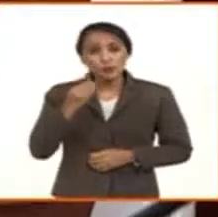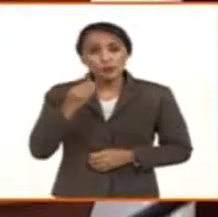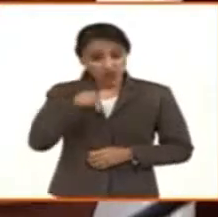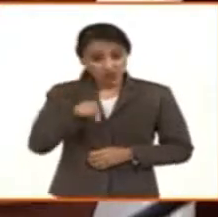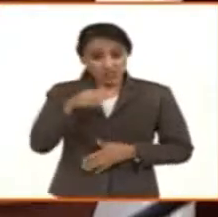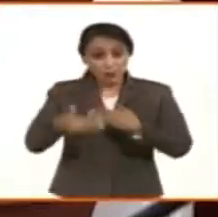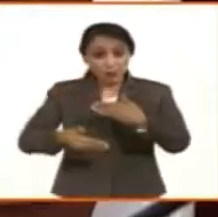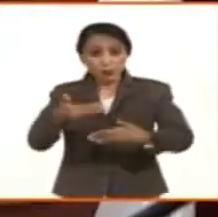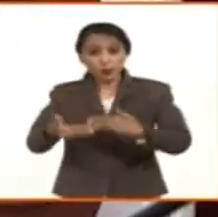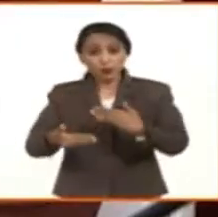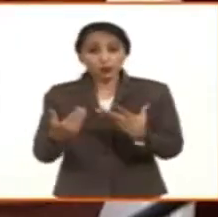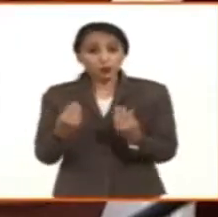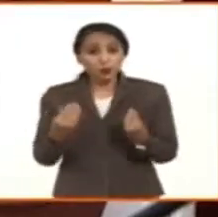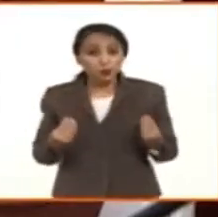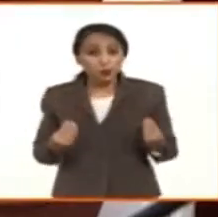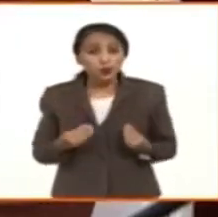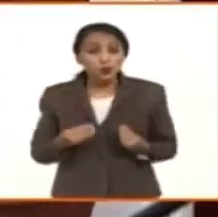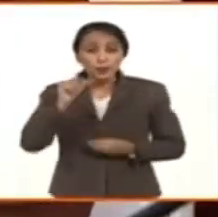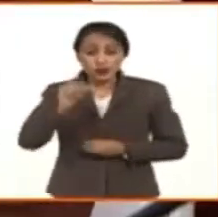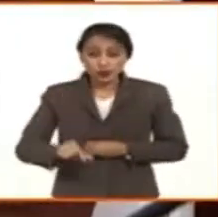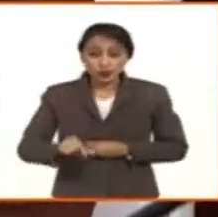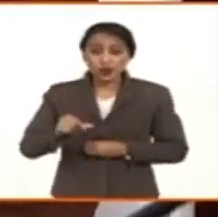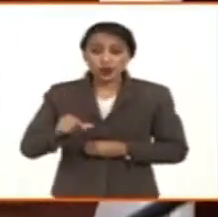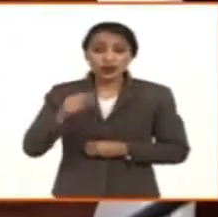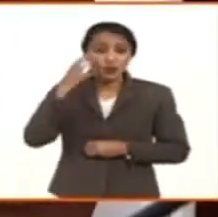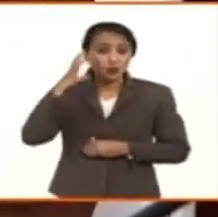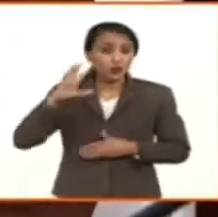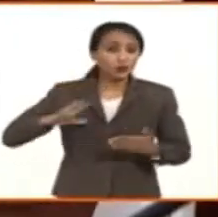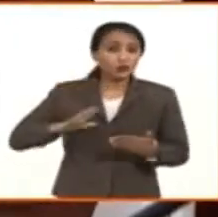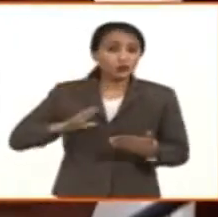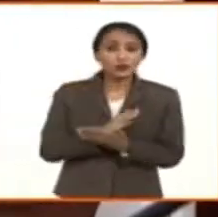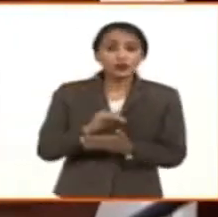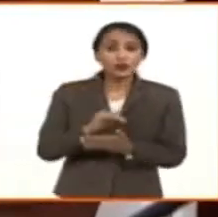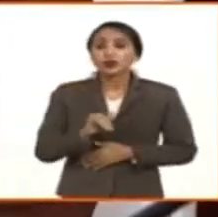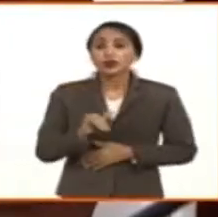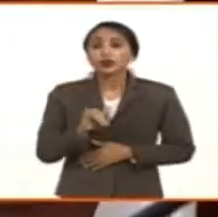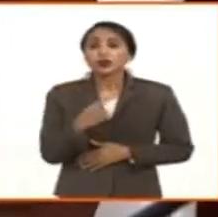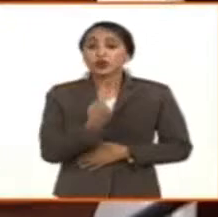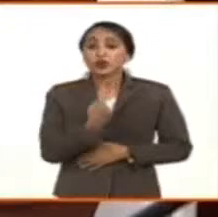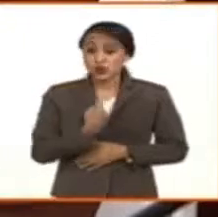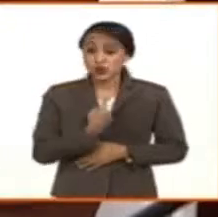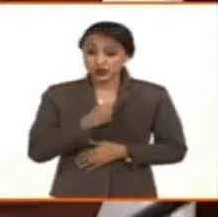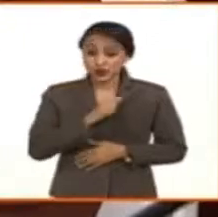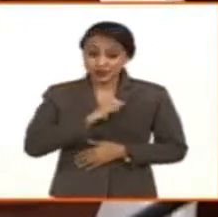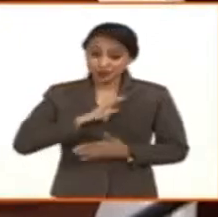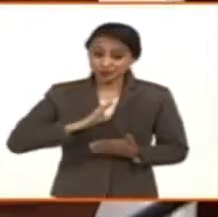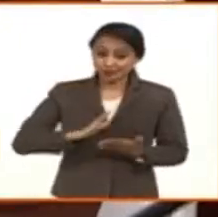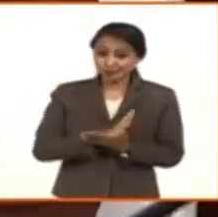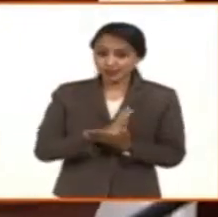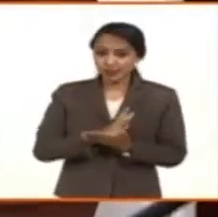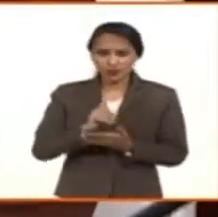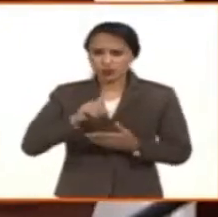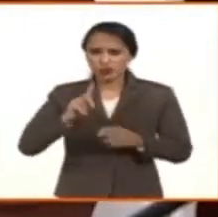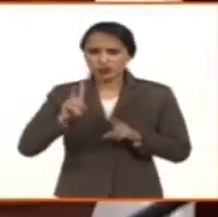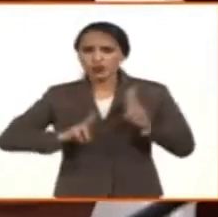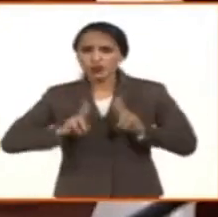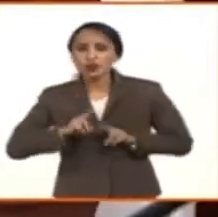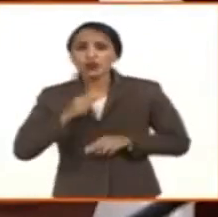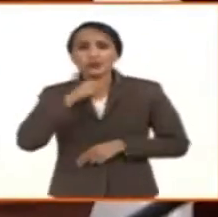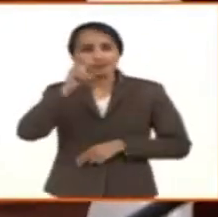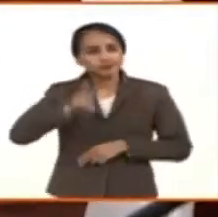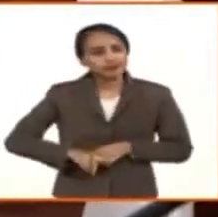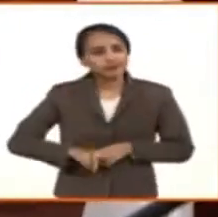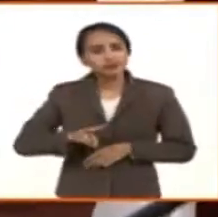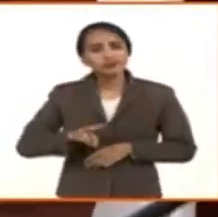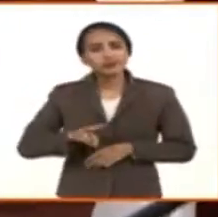los izquierdistas los comunistas los de izquierdas nos interesamos mucho con un proceso de analizar diagnosticar y decir bueno